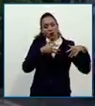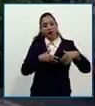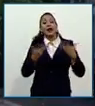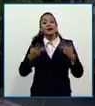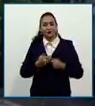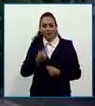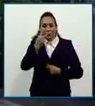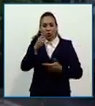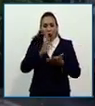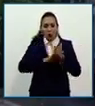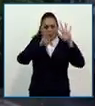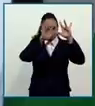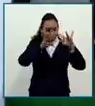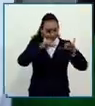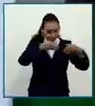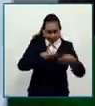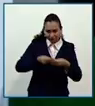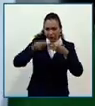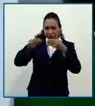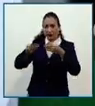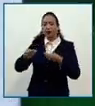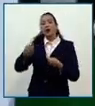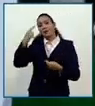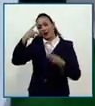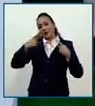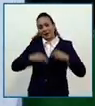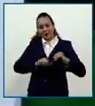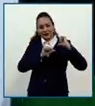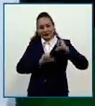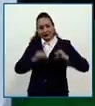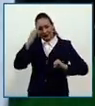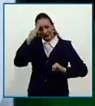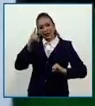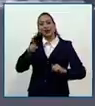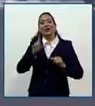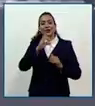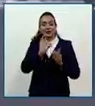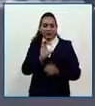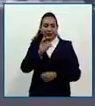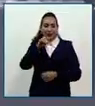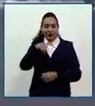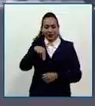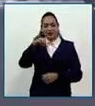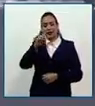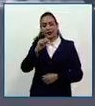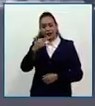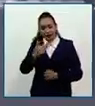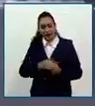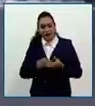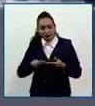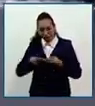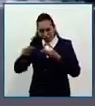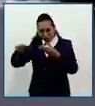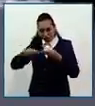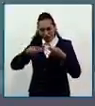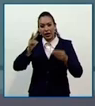documentos a funcionarios de la CNDH en los cuales manifestaron sus preocupaciones y también sus demandas.